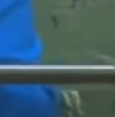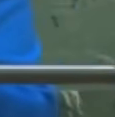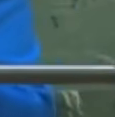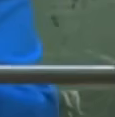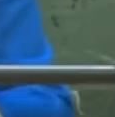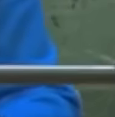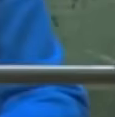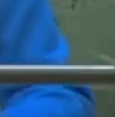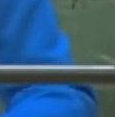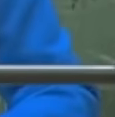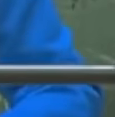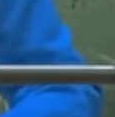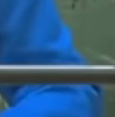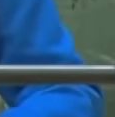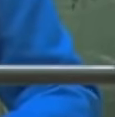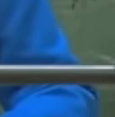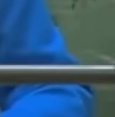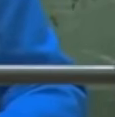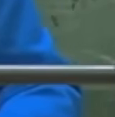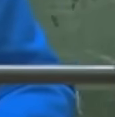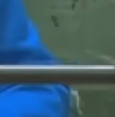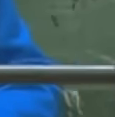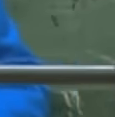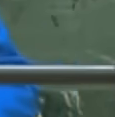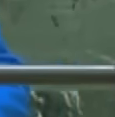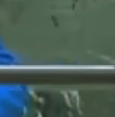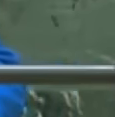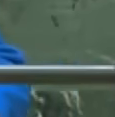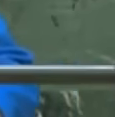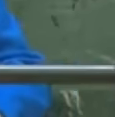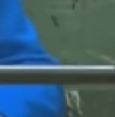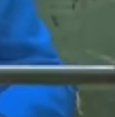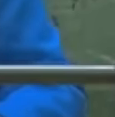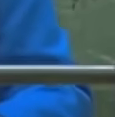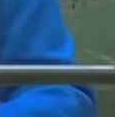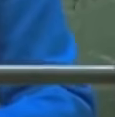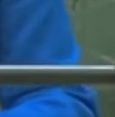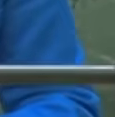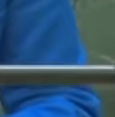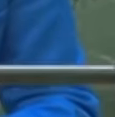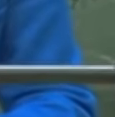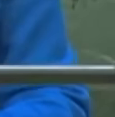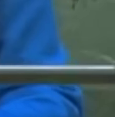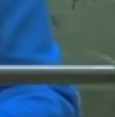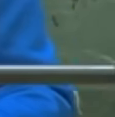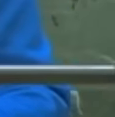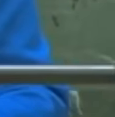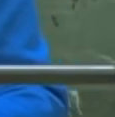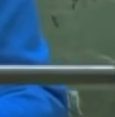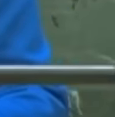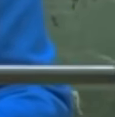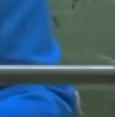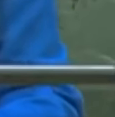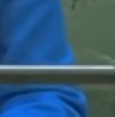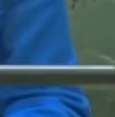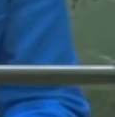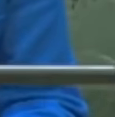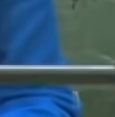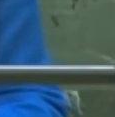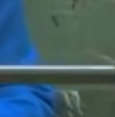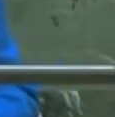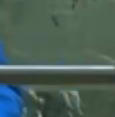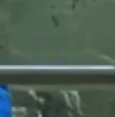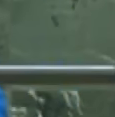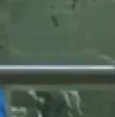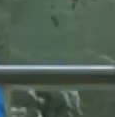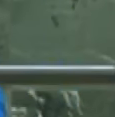Muy buenas tardes, distinguida Asamblea General de la Organización de las Naciones Unidas. Un saludo muy